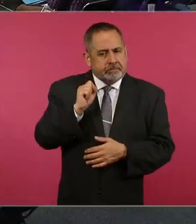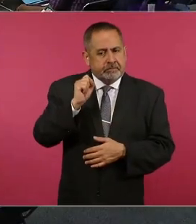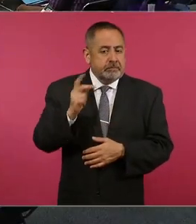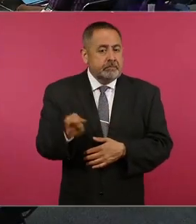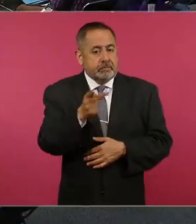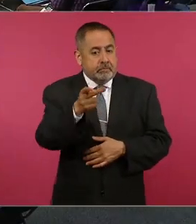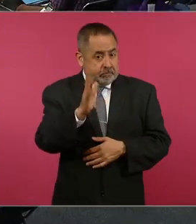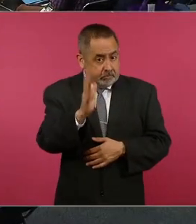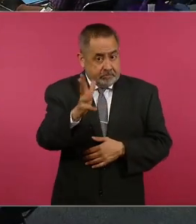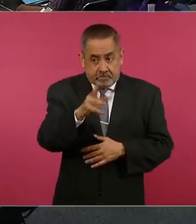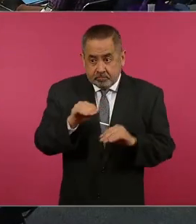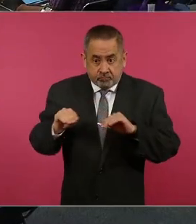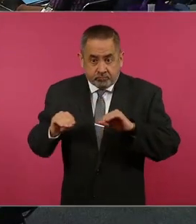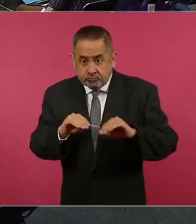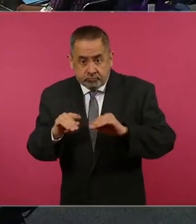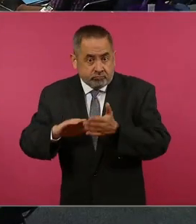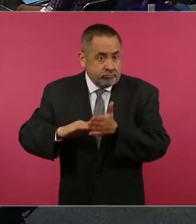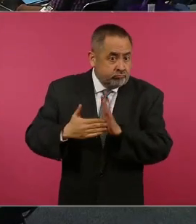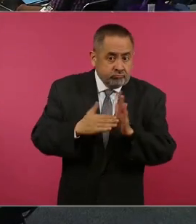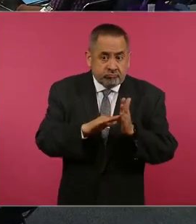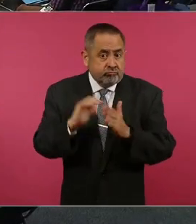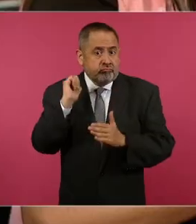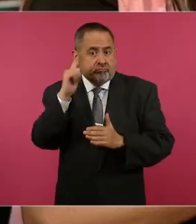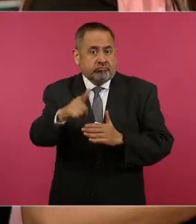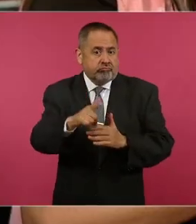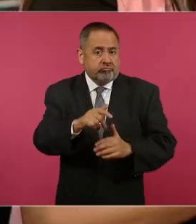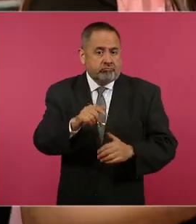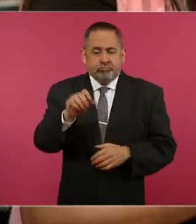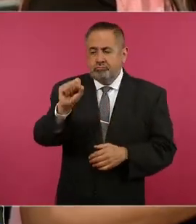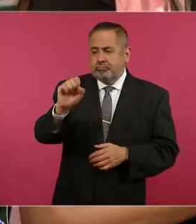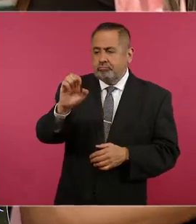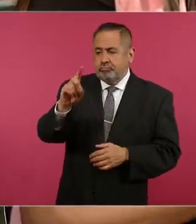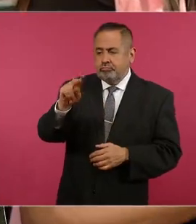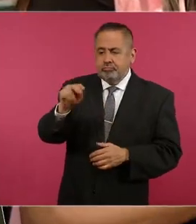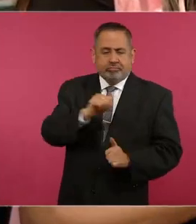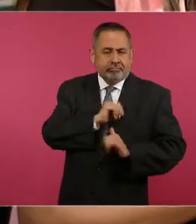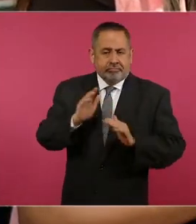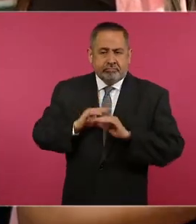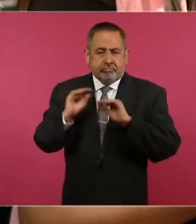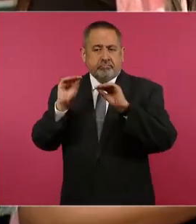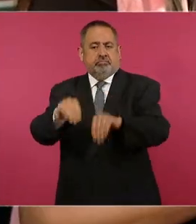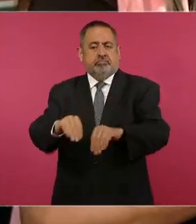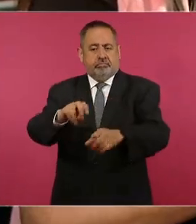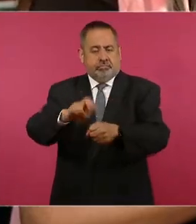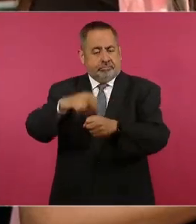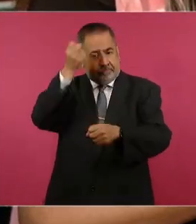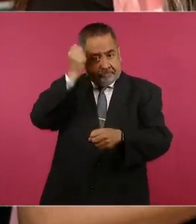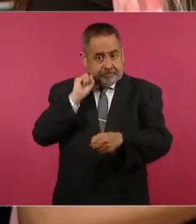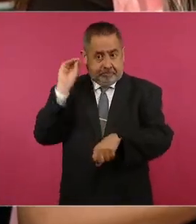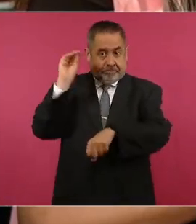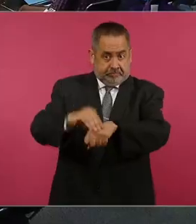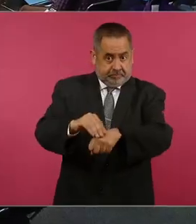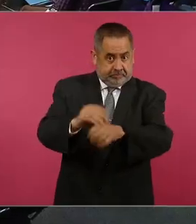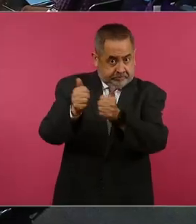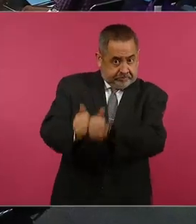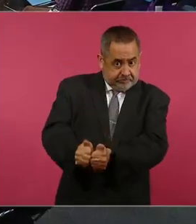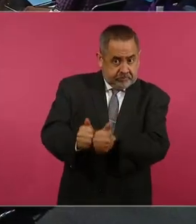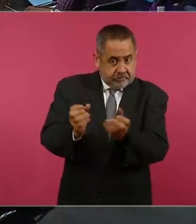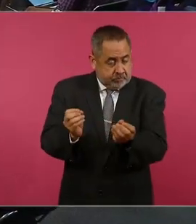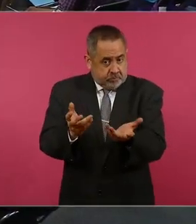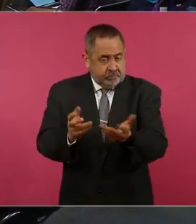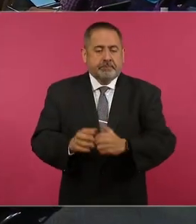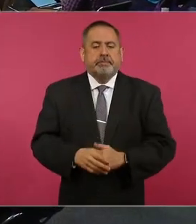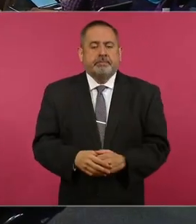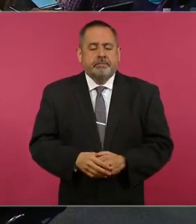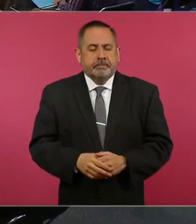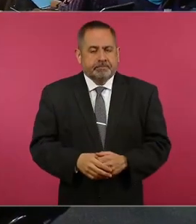están los operativos y si se va a quedar un cuartel de la sedena ahí en sinaloa mientras está toda esta situación están